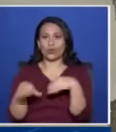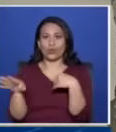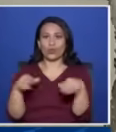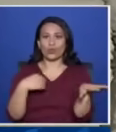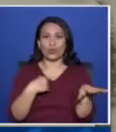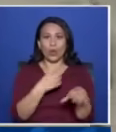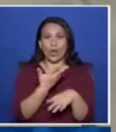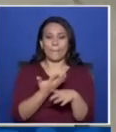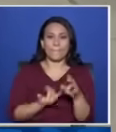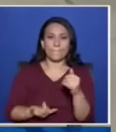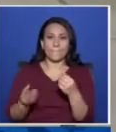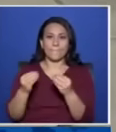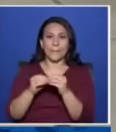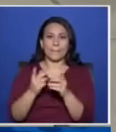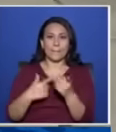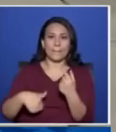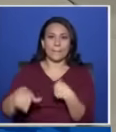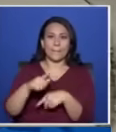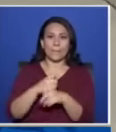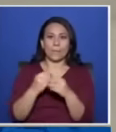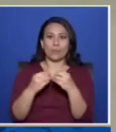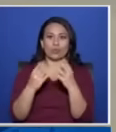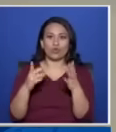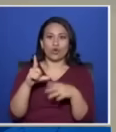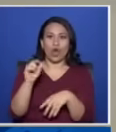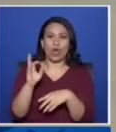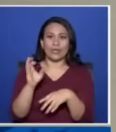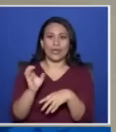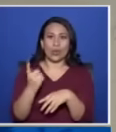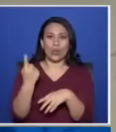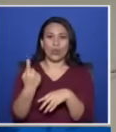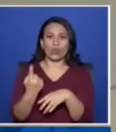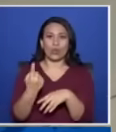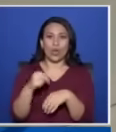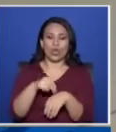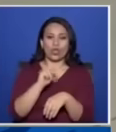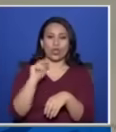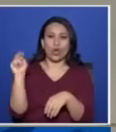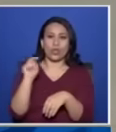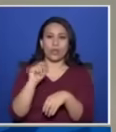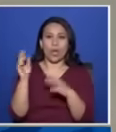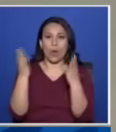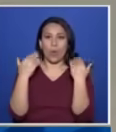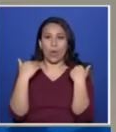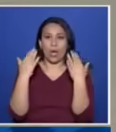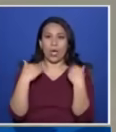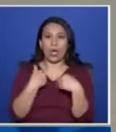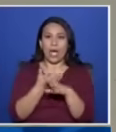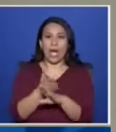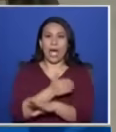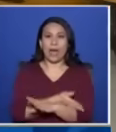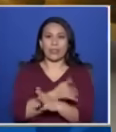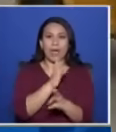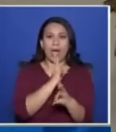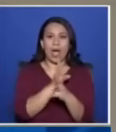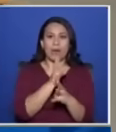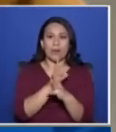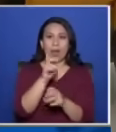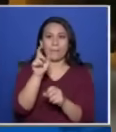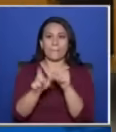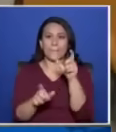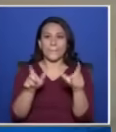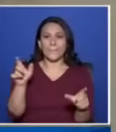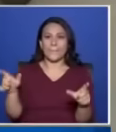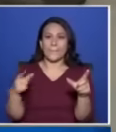en este punto de Mucholote 1 en el norte de Guayaquil. Hace un momento hablábamos con un caballero que nos decía que